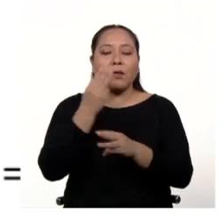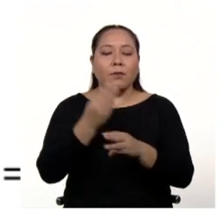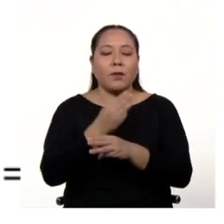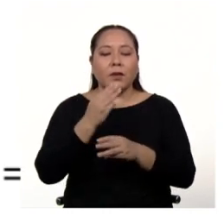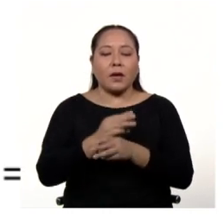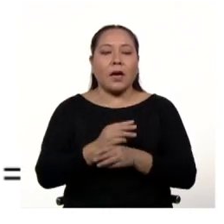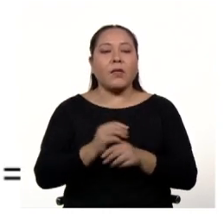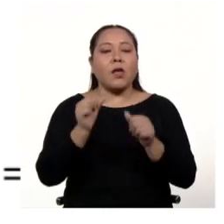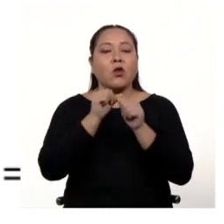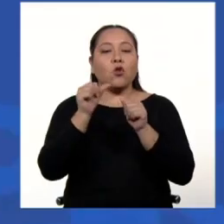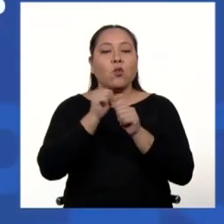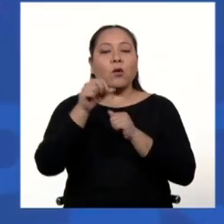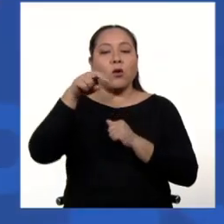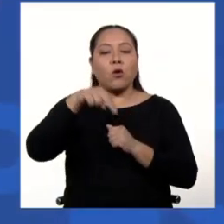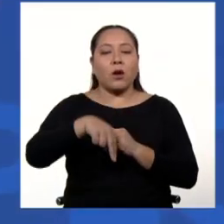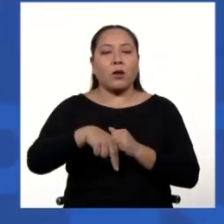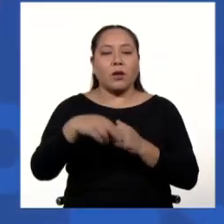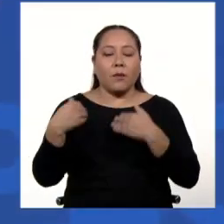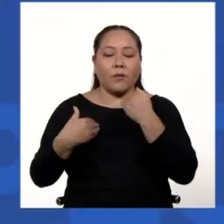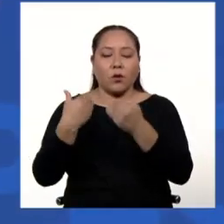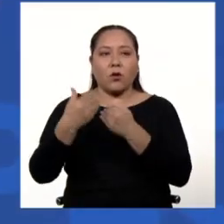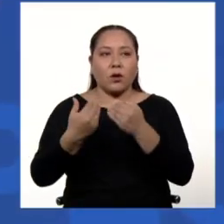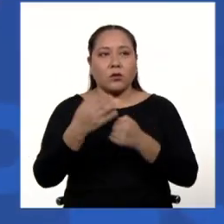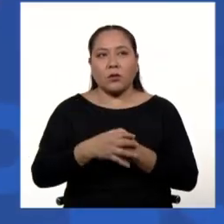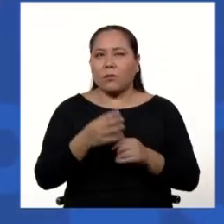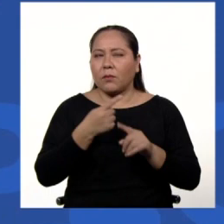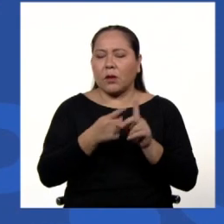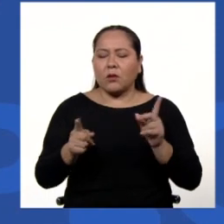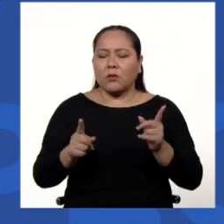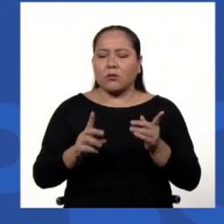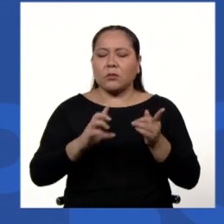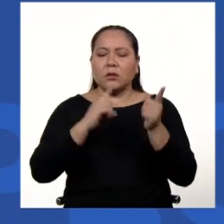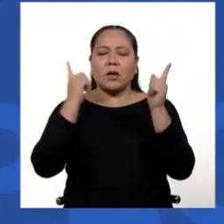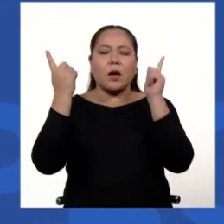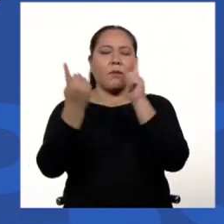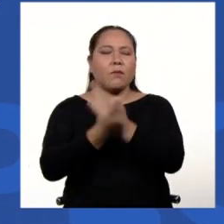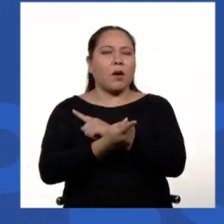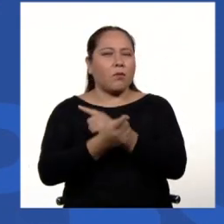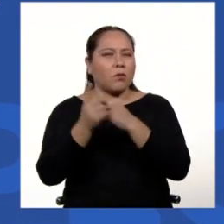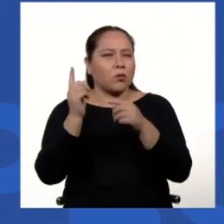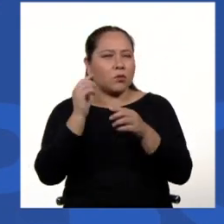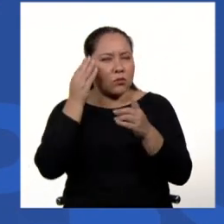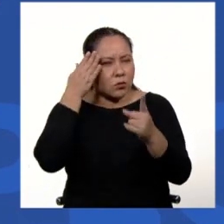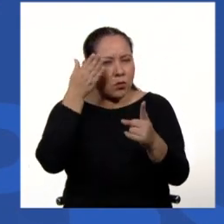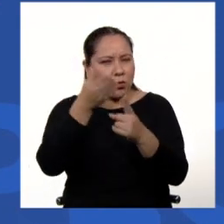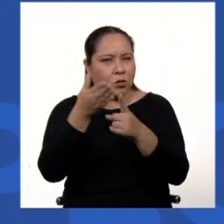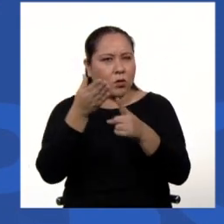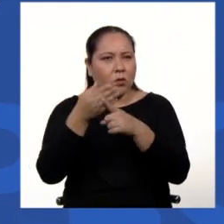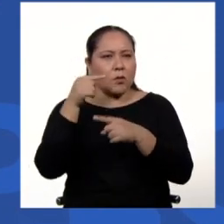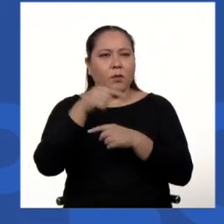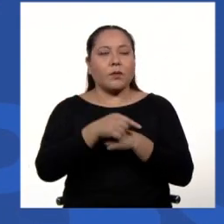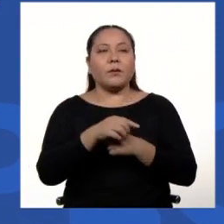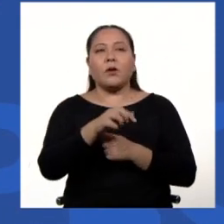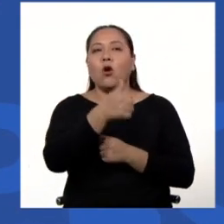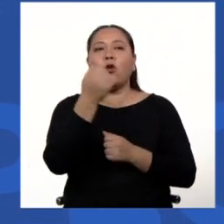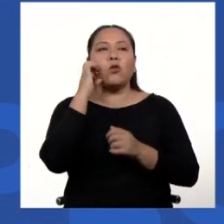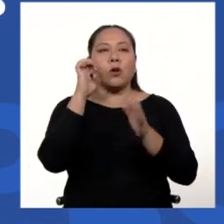progresión geométrica. Pero ¿qué sucede si cambiamos el reto a la situación planteada de la siguiente